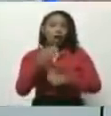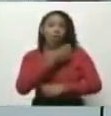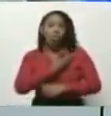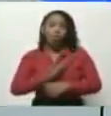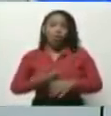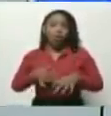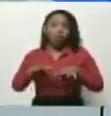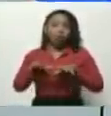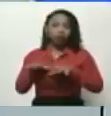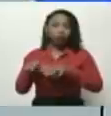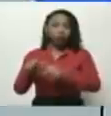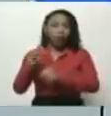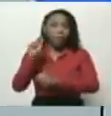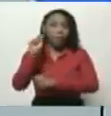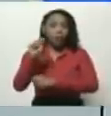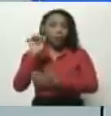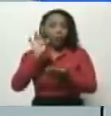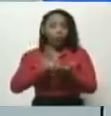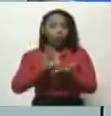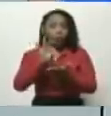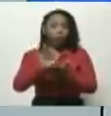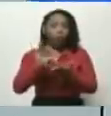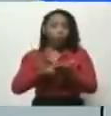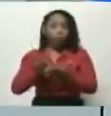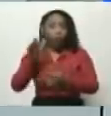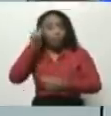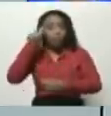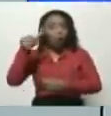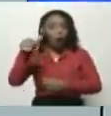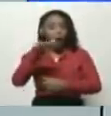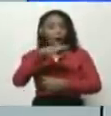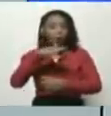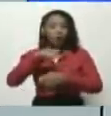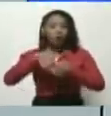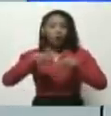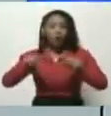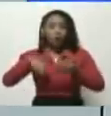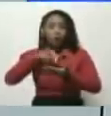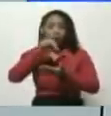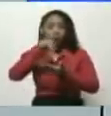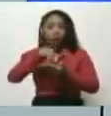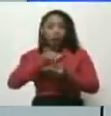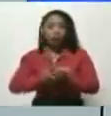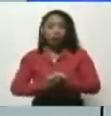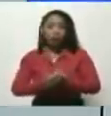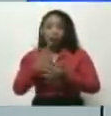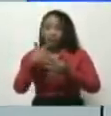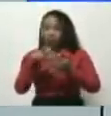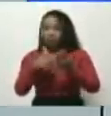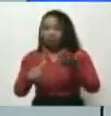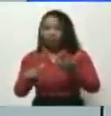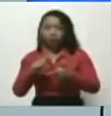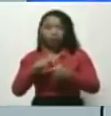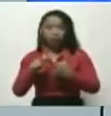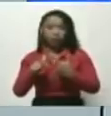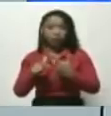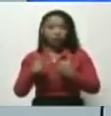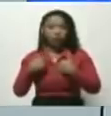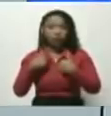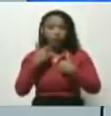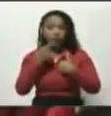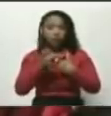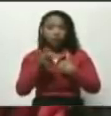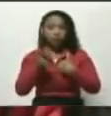adueñarse de puntos estratégicos de la población, del territorio nacional, etcétera. Entonces, yo diría